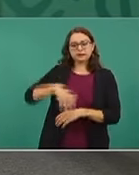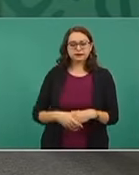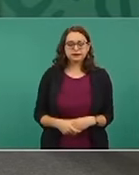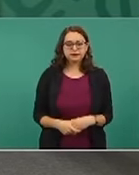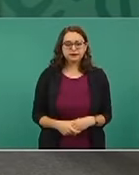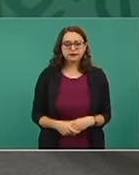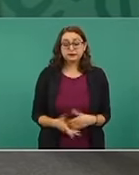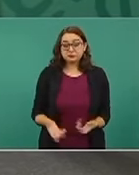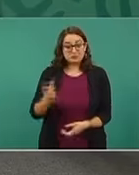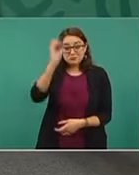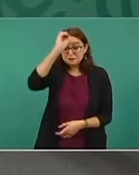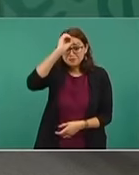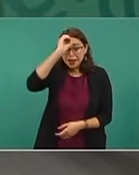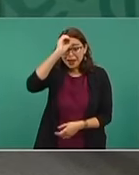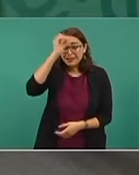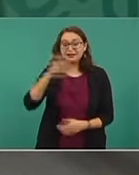nada,